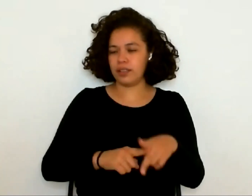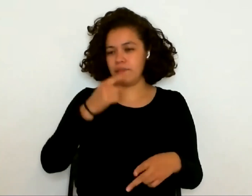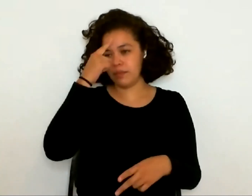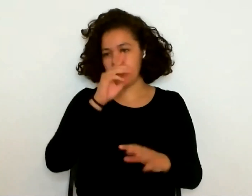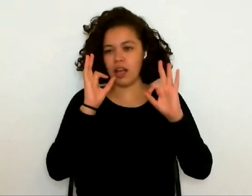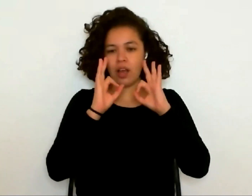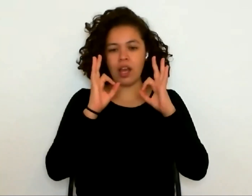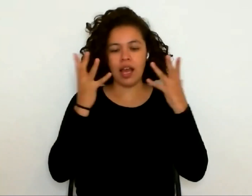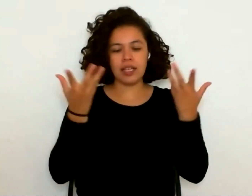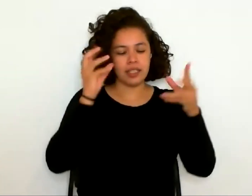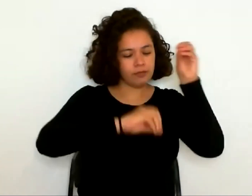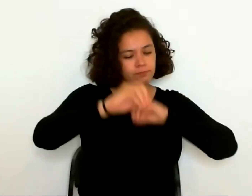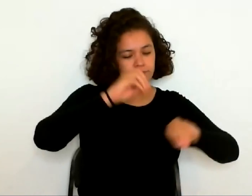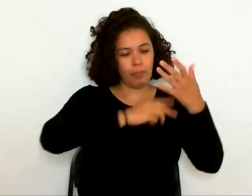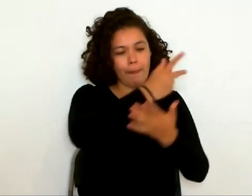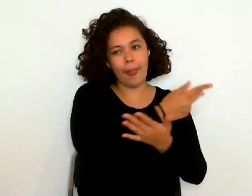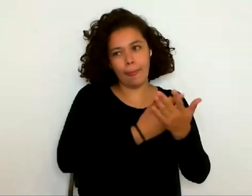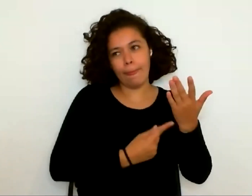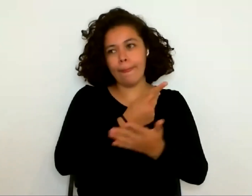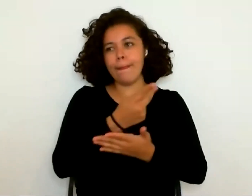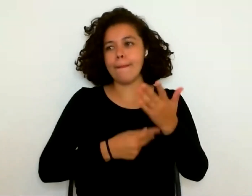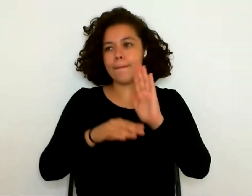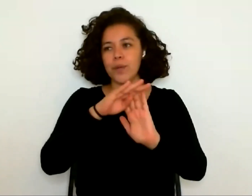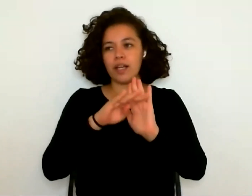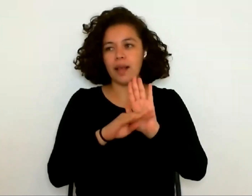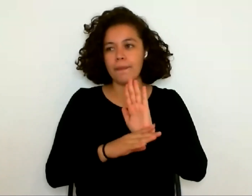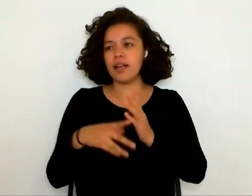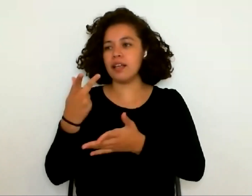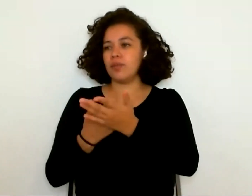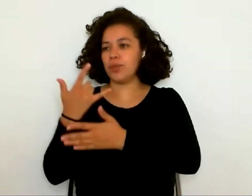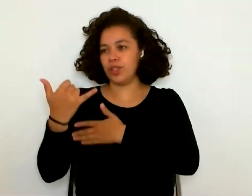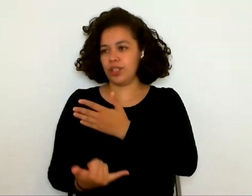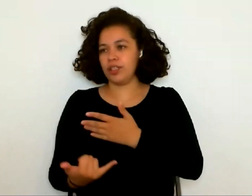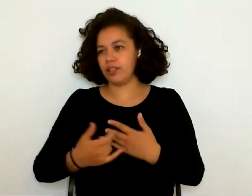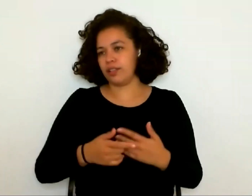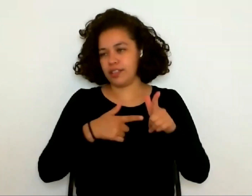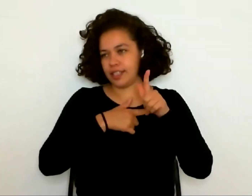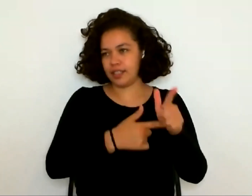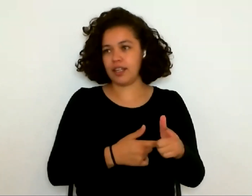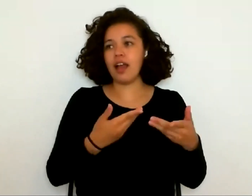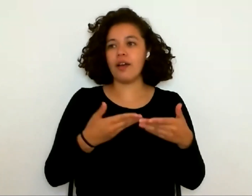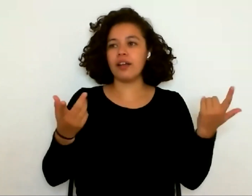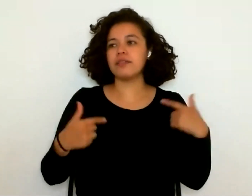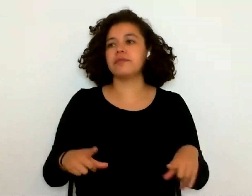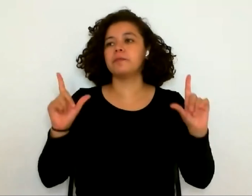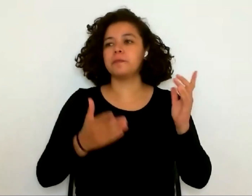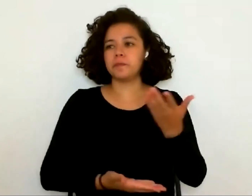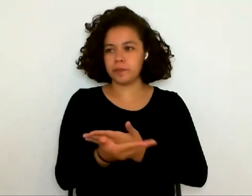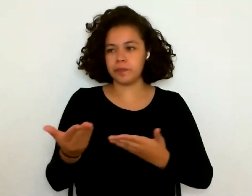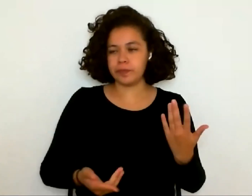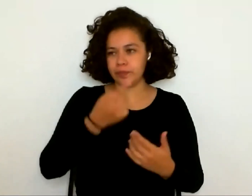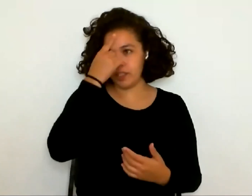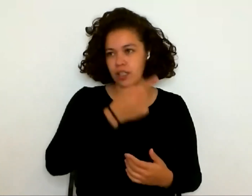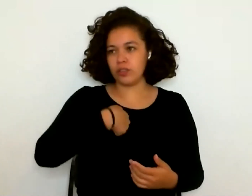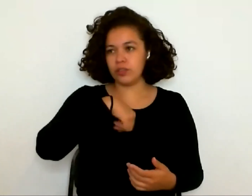formulación de planes, programas y proyectos. Para ello me voy a permitir compartirles mi pantalla para que veamos